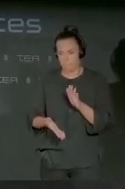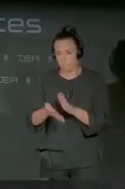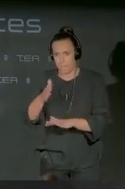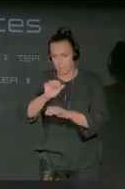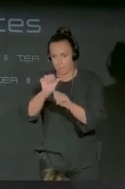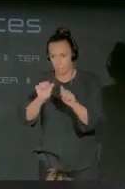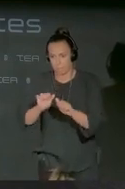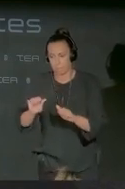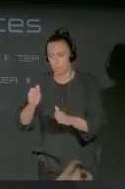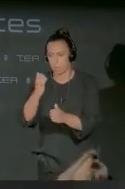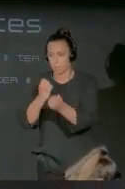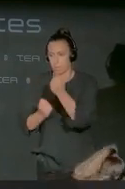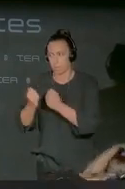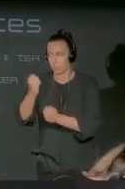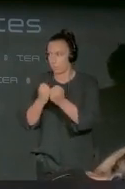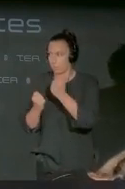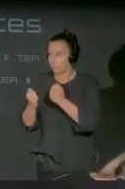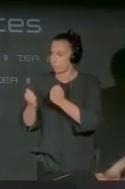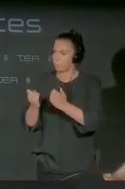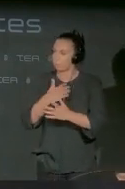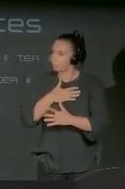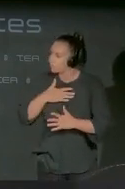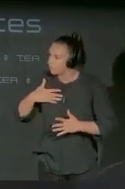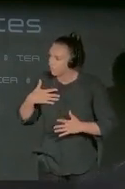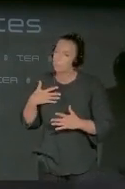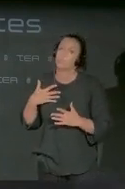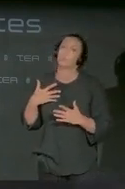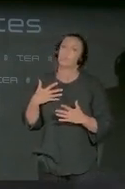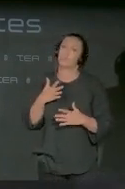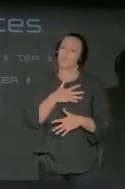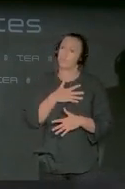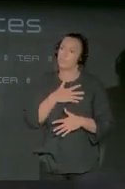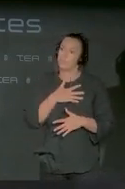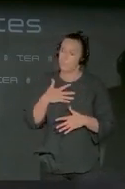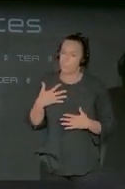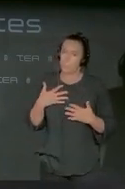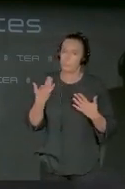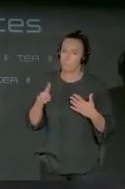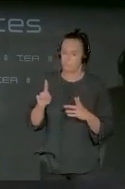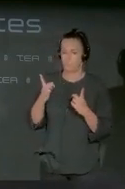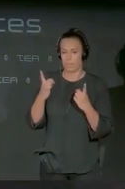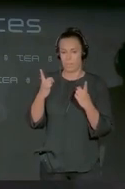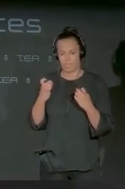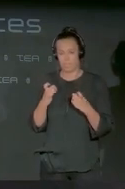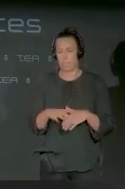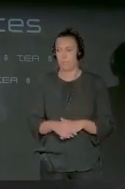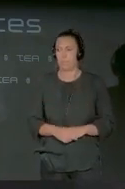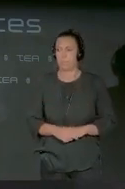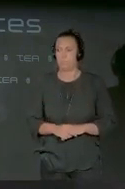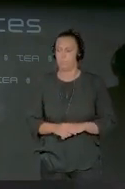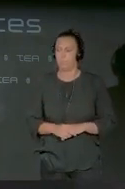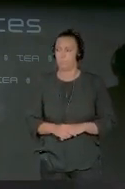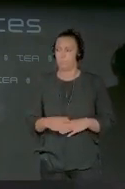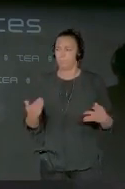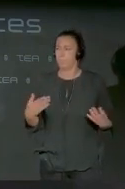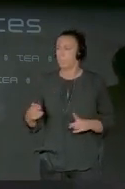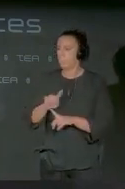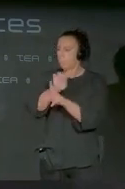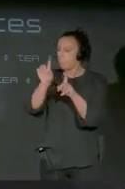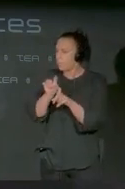económico que queremos y que necesitamos. Pero yo tengo una